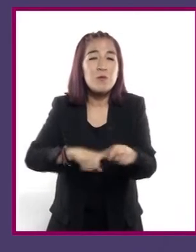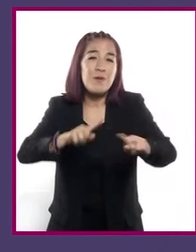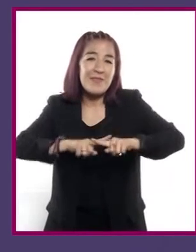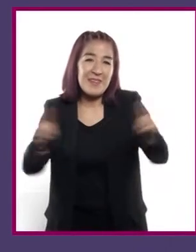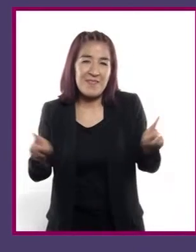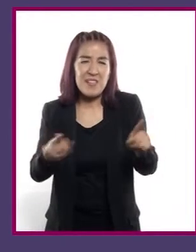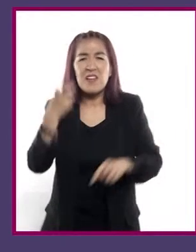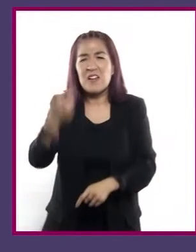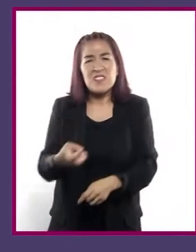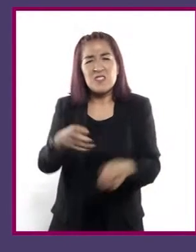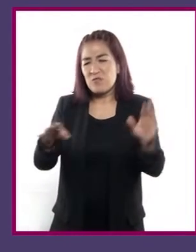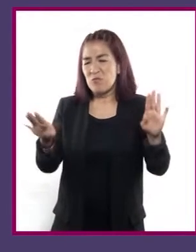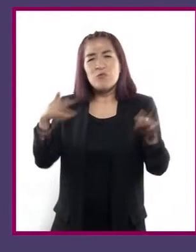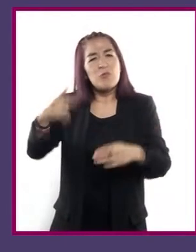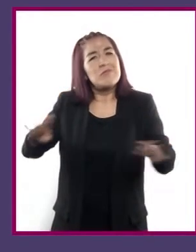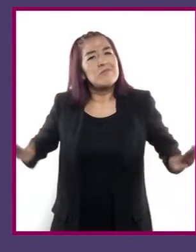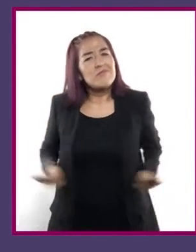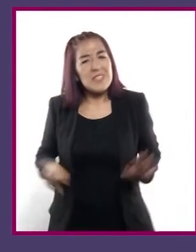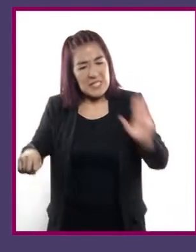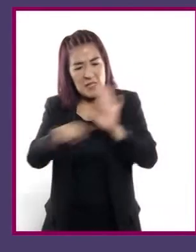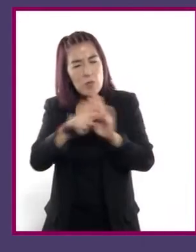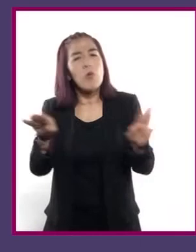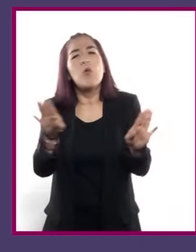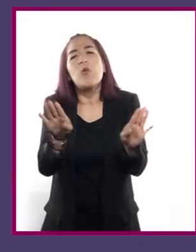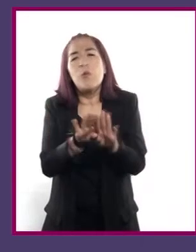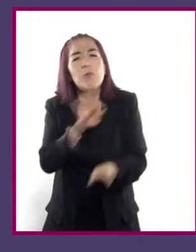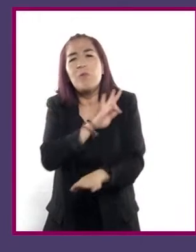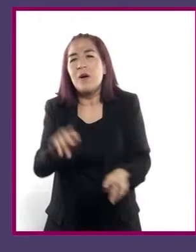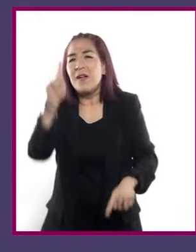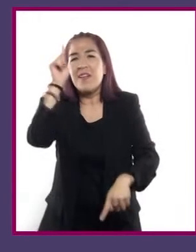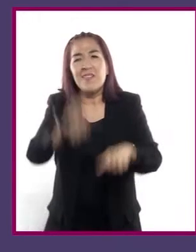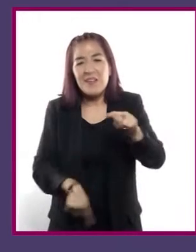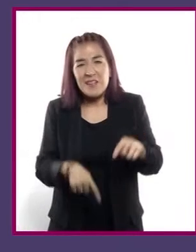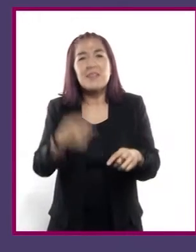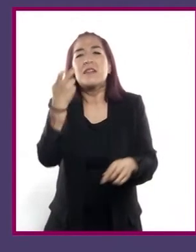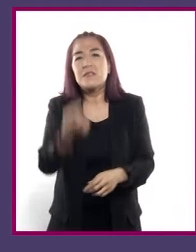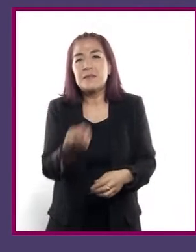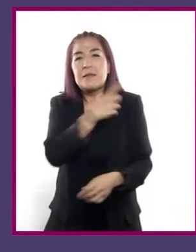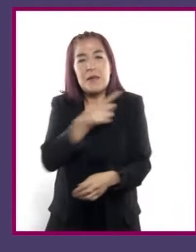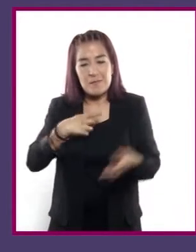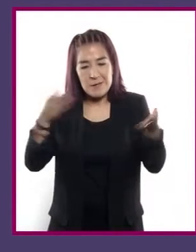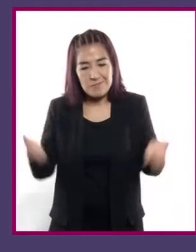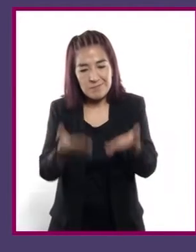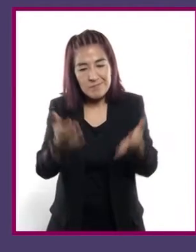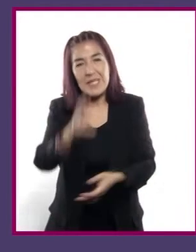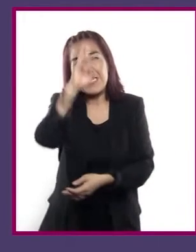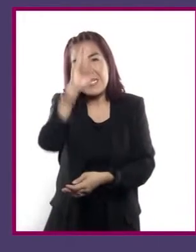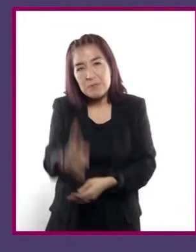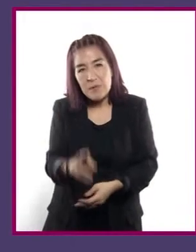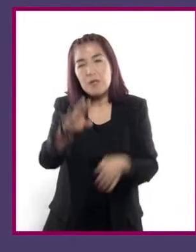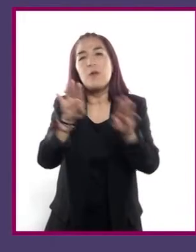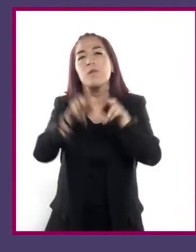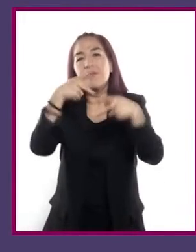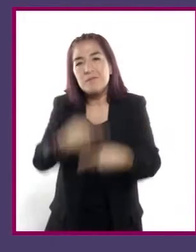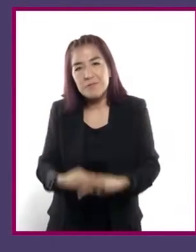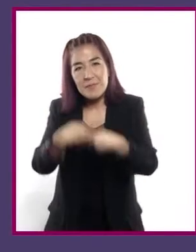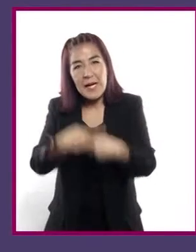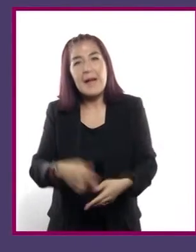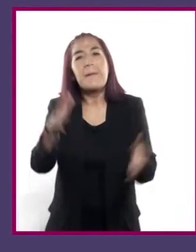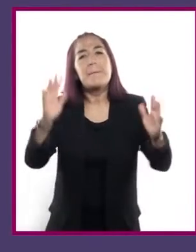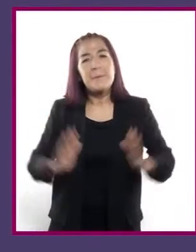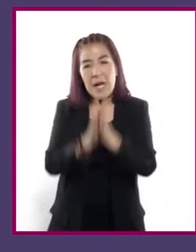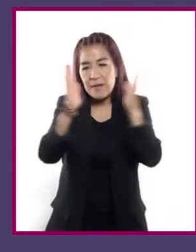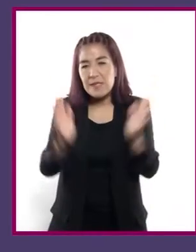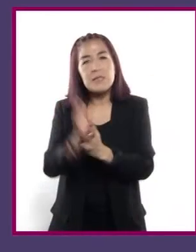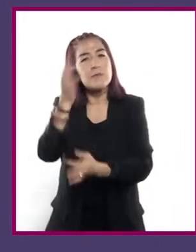actitudes negativas, promoviendo una cultura de respeto, tolerancia y participación, reconociendo